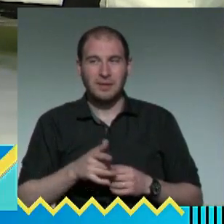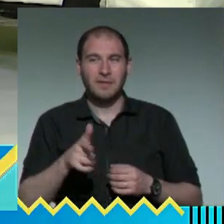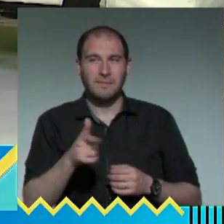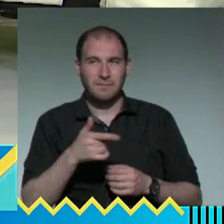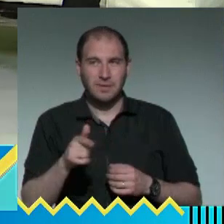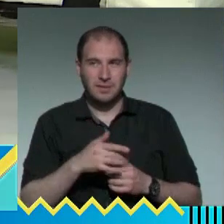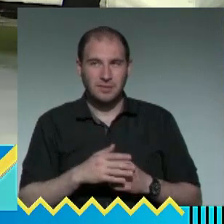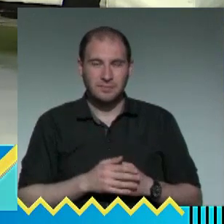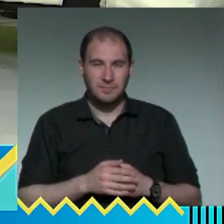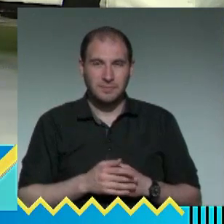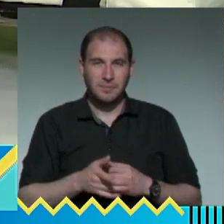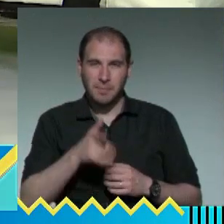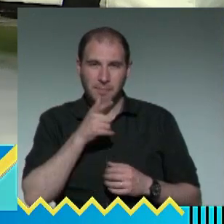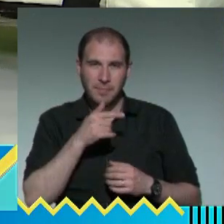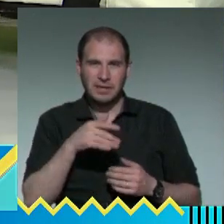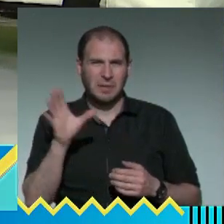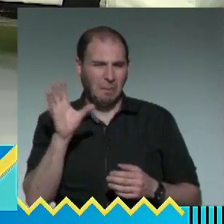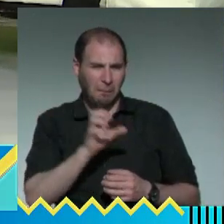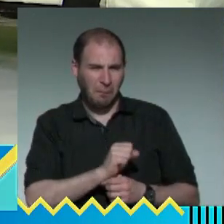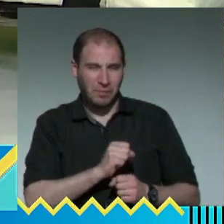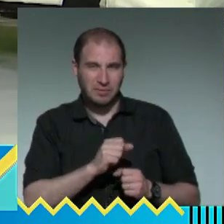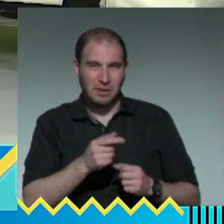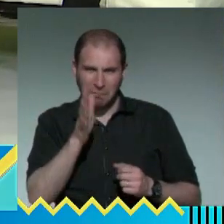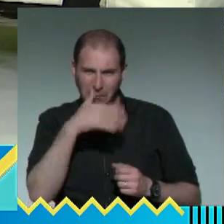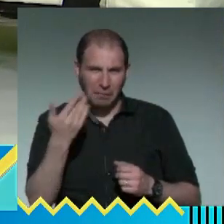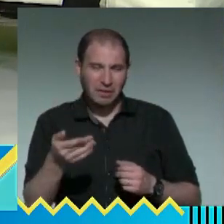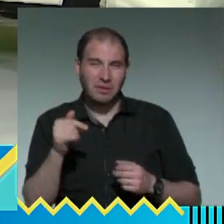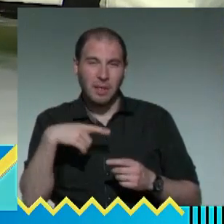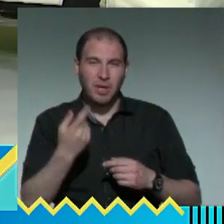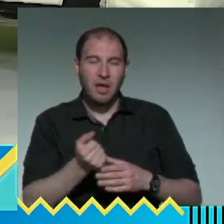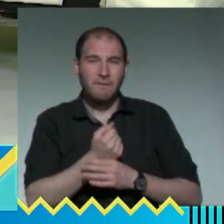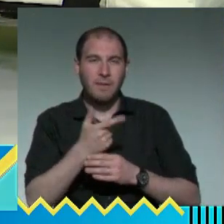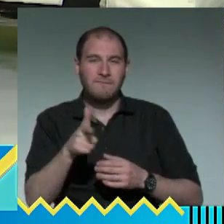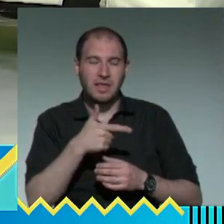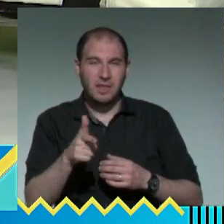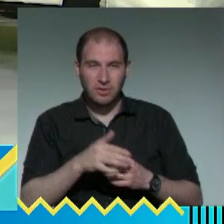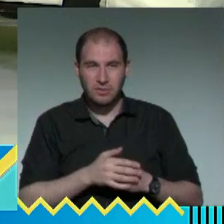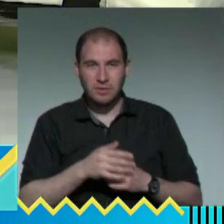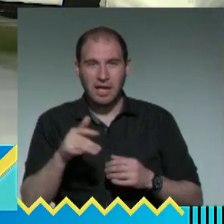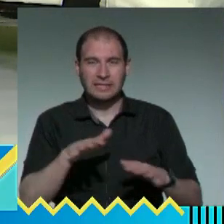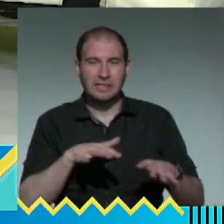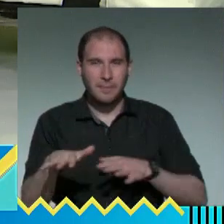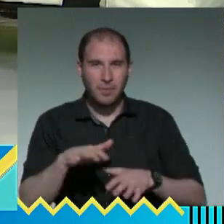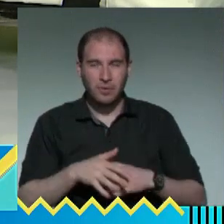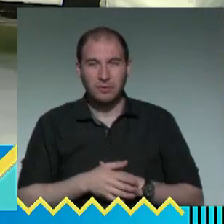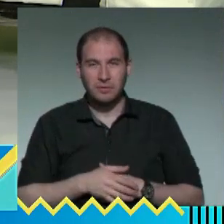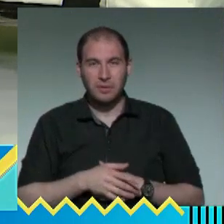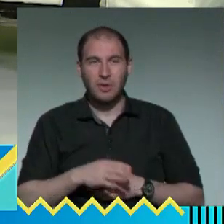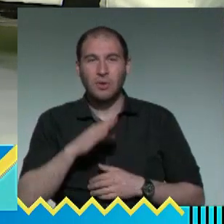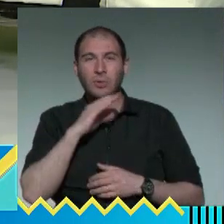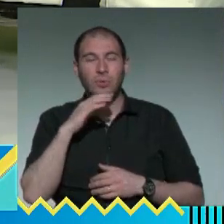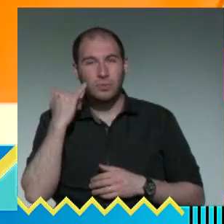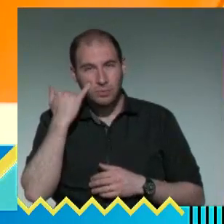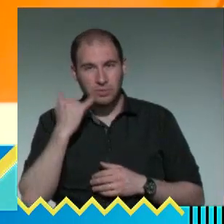videoclips, que en un principio puede sonar muy primitivo, después, nada, con ese famoso videoclip de cuando pasa el temblor en